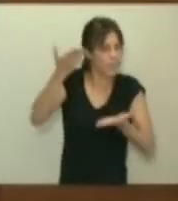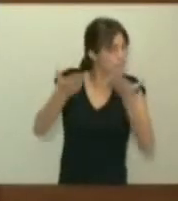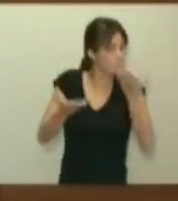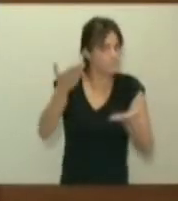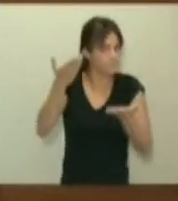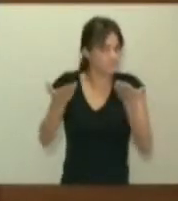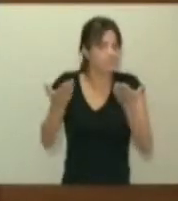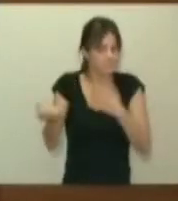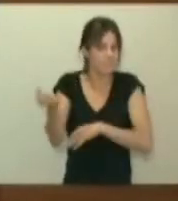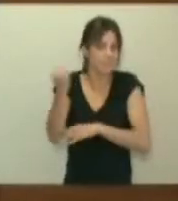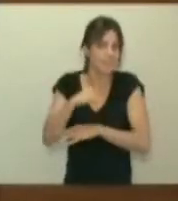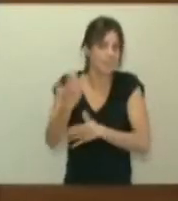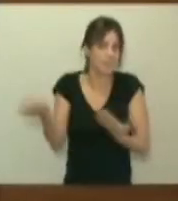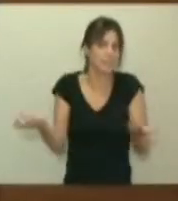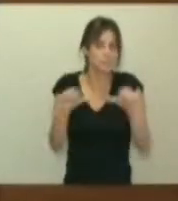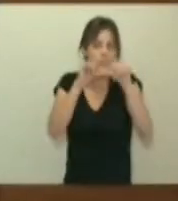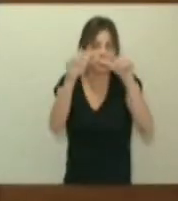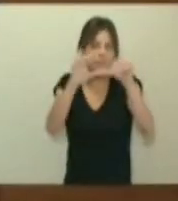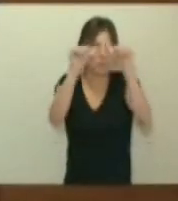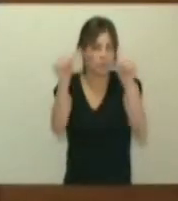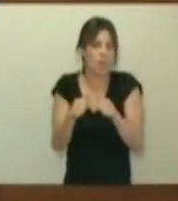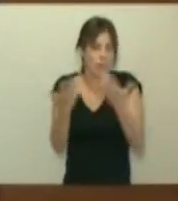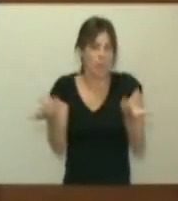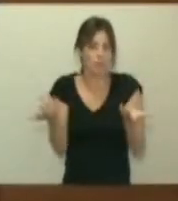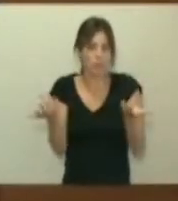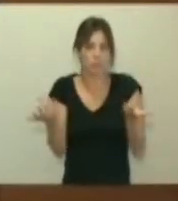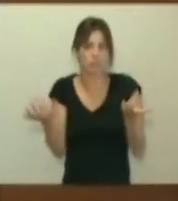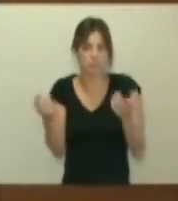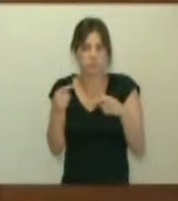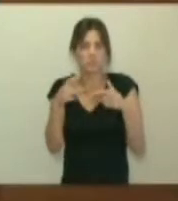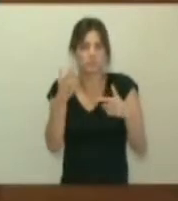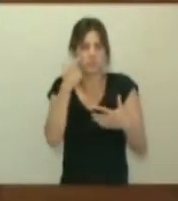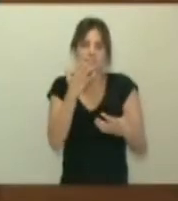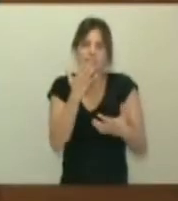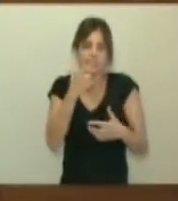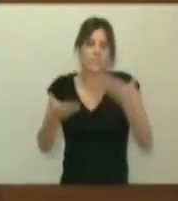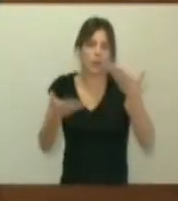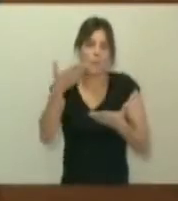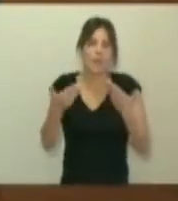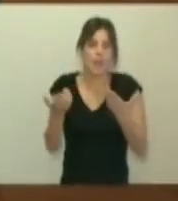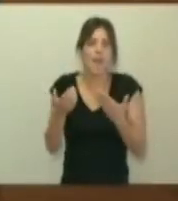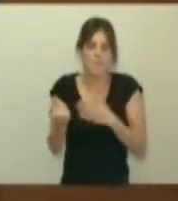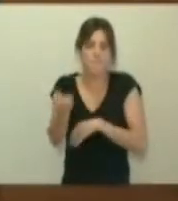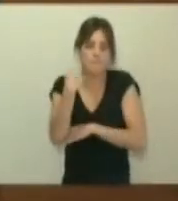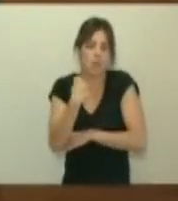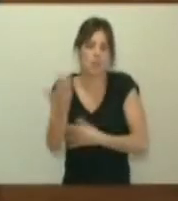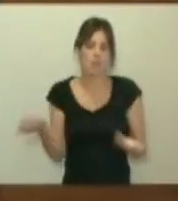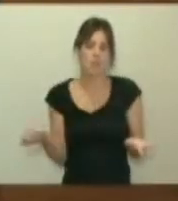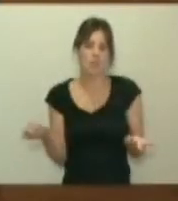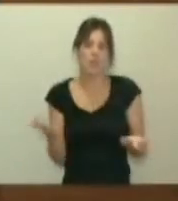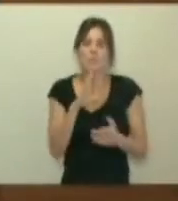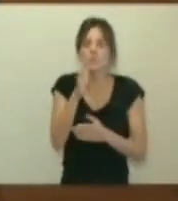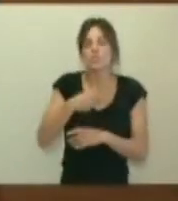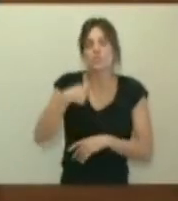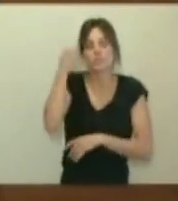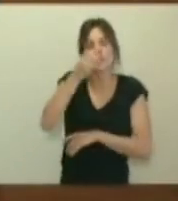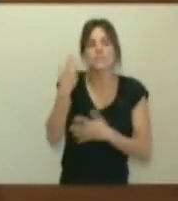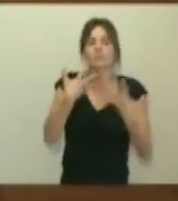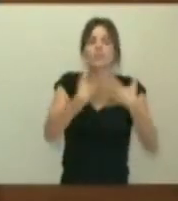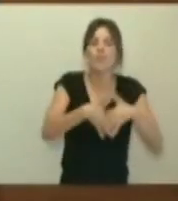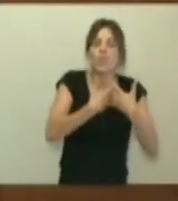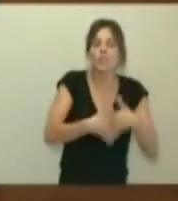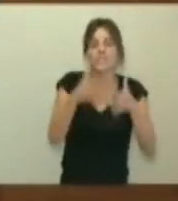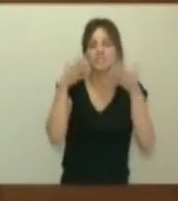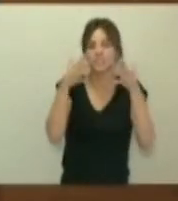modelo societario son bastante mejores que los de Asturias. Creemos que esas funciones de